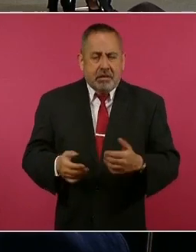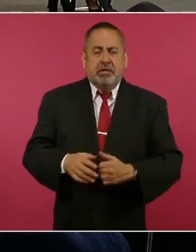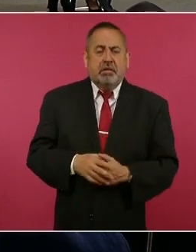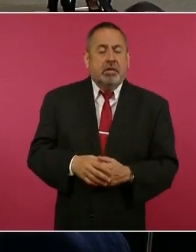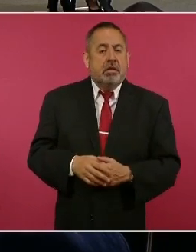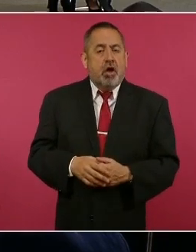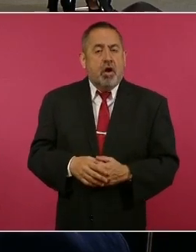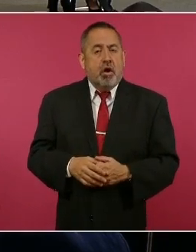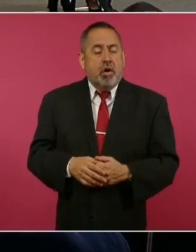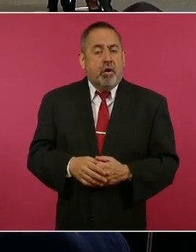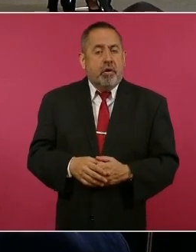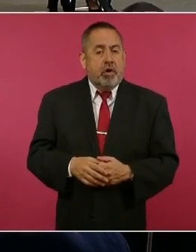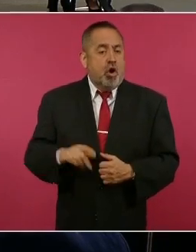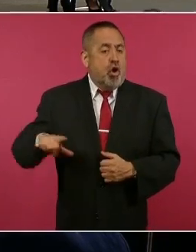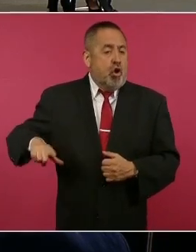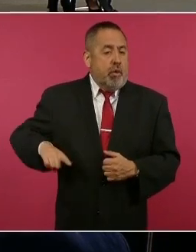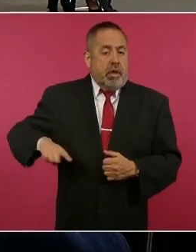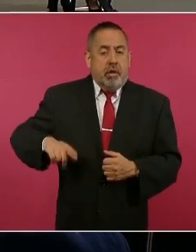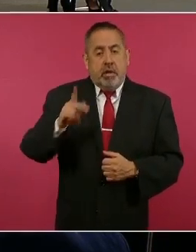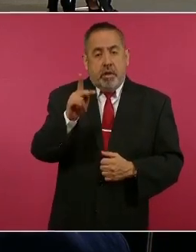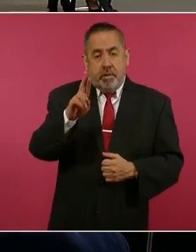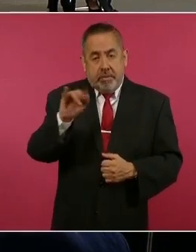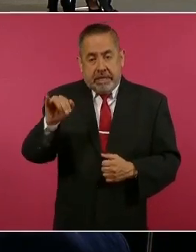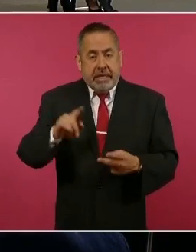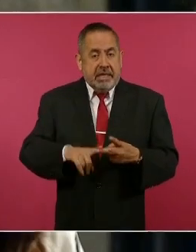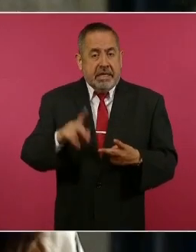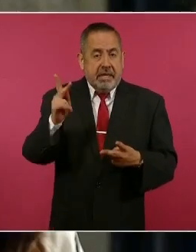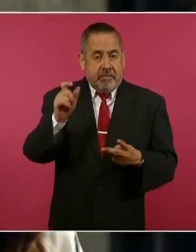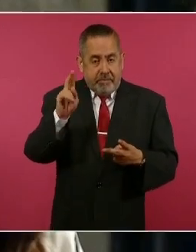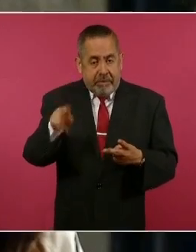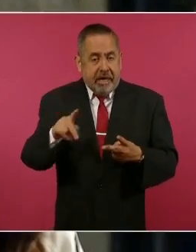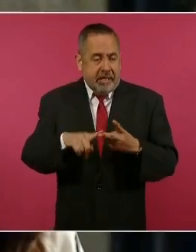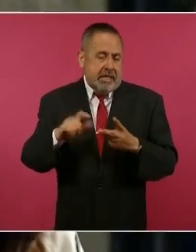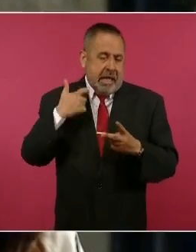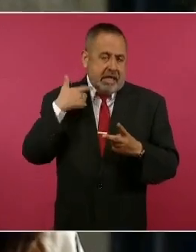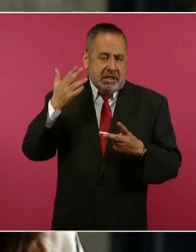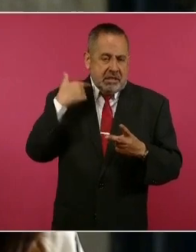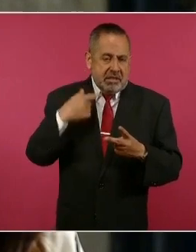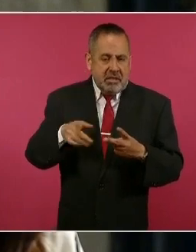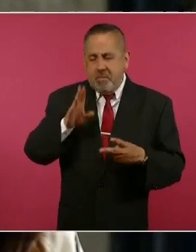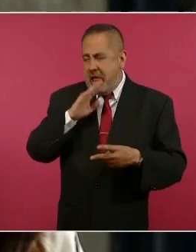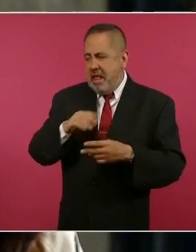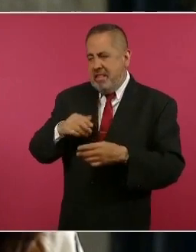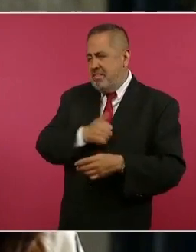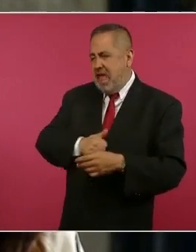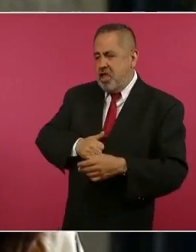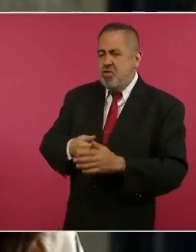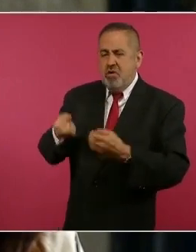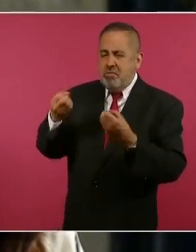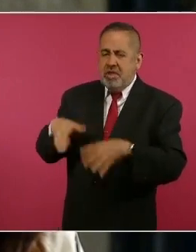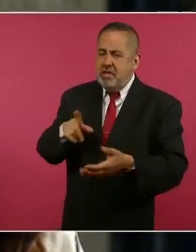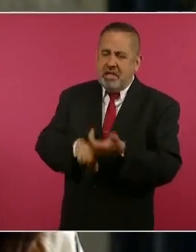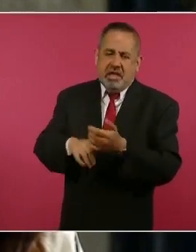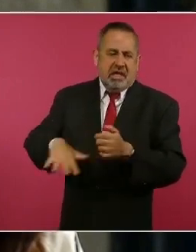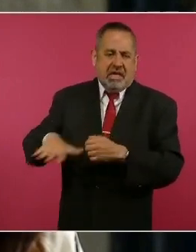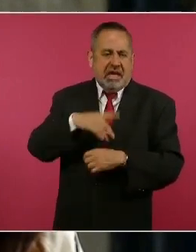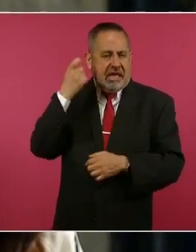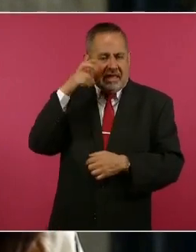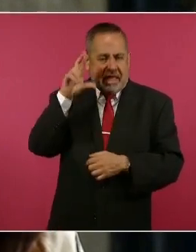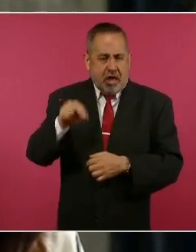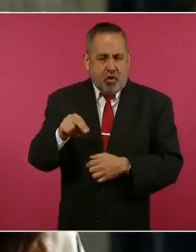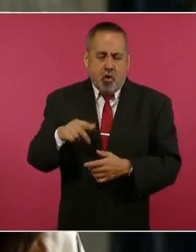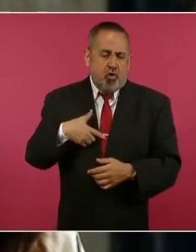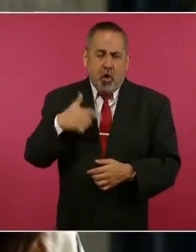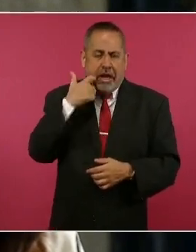Los gobiernos priistas y panistas han hecho mucho daño en el estado de Quintana Roo y no